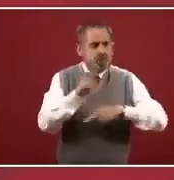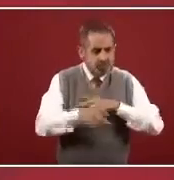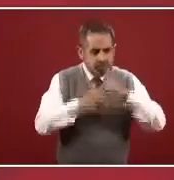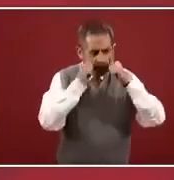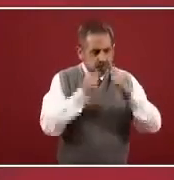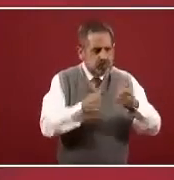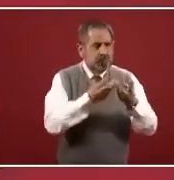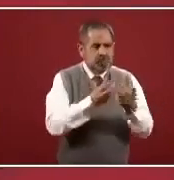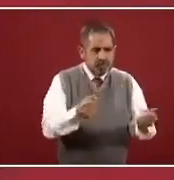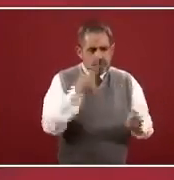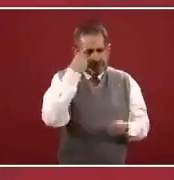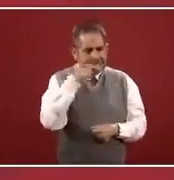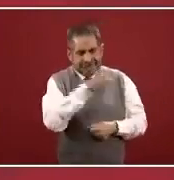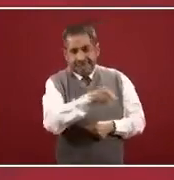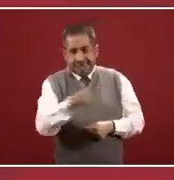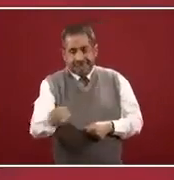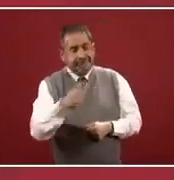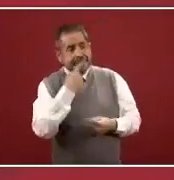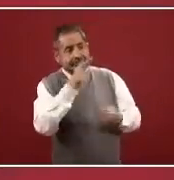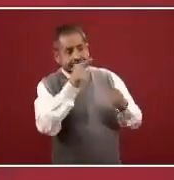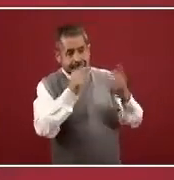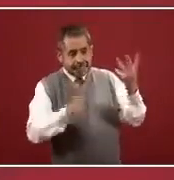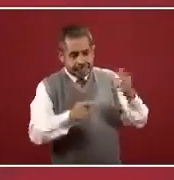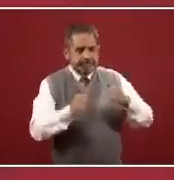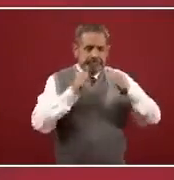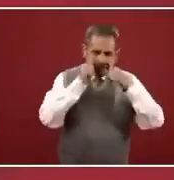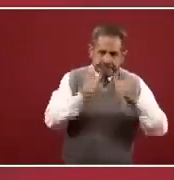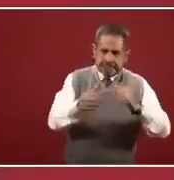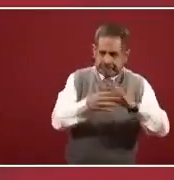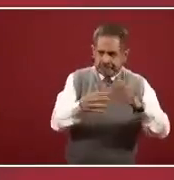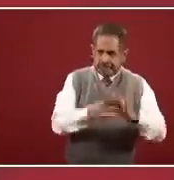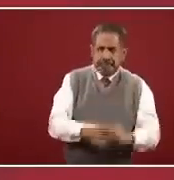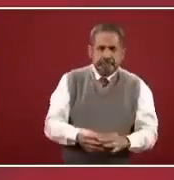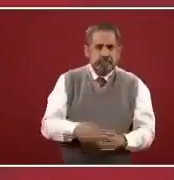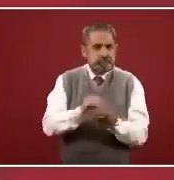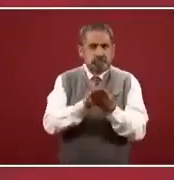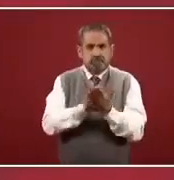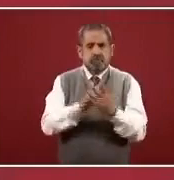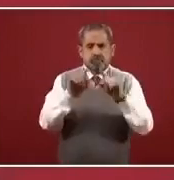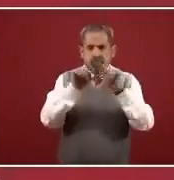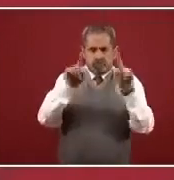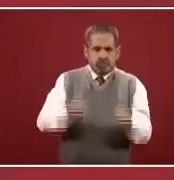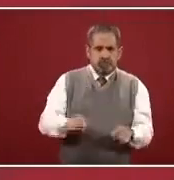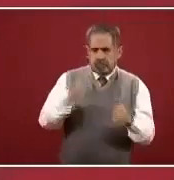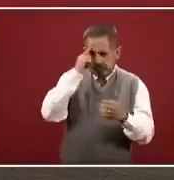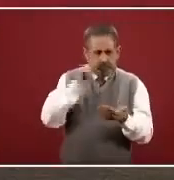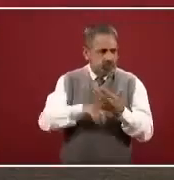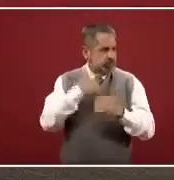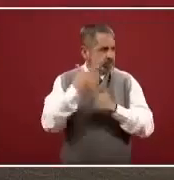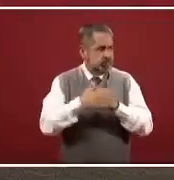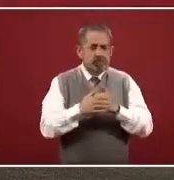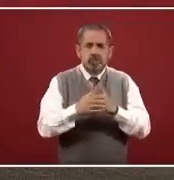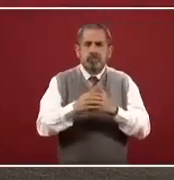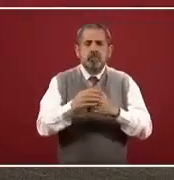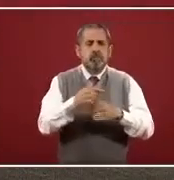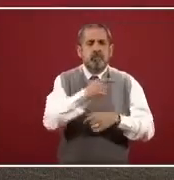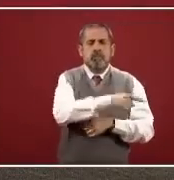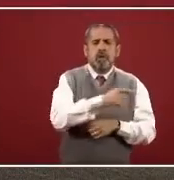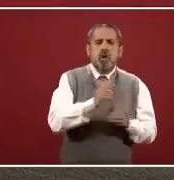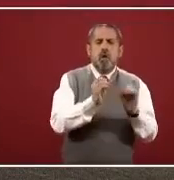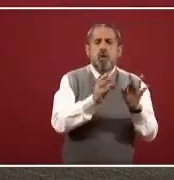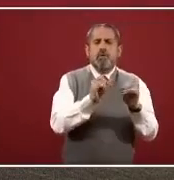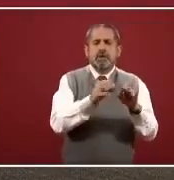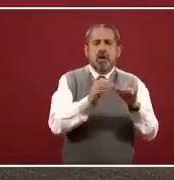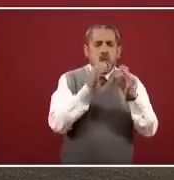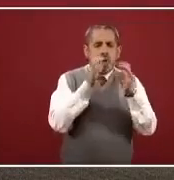todas estas observaciones y en su momento las necesidades. De hecho, es un documento que yo creo que a través de las áreas de comunicación social se podrá